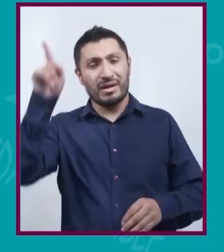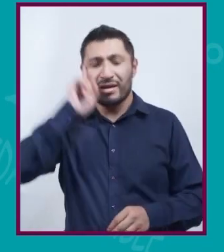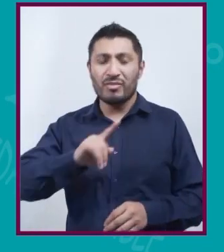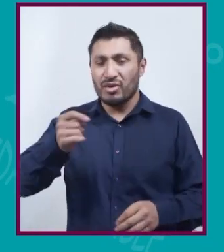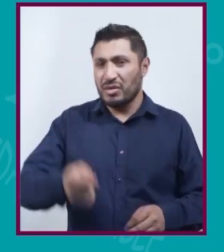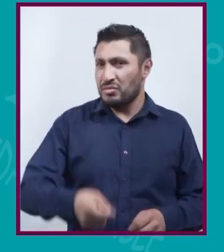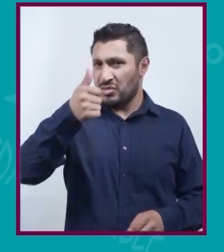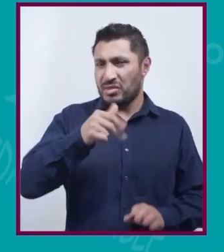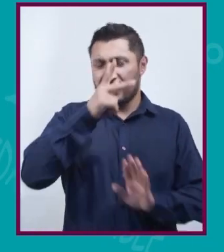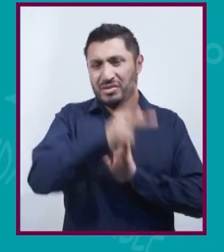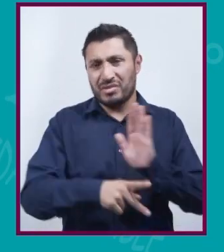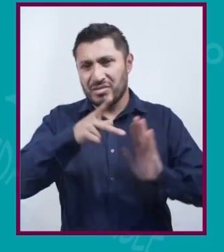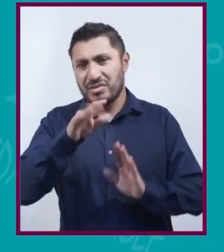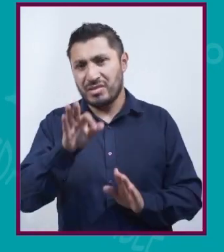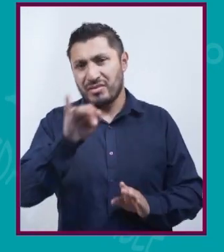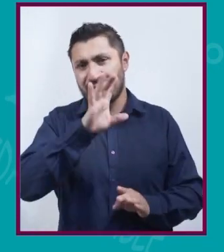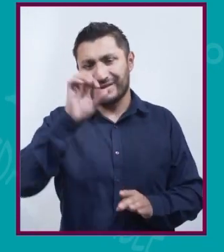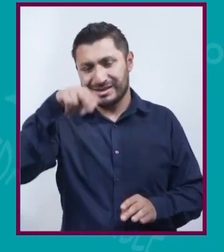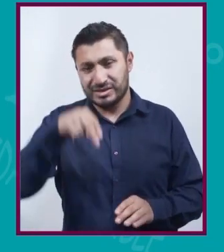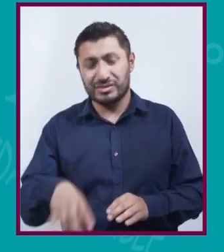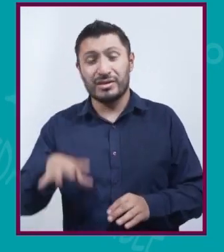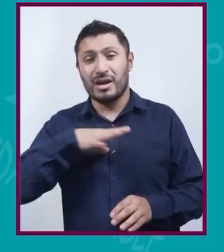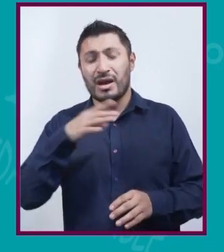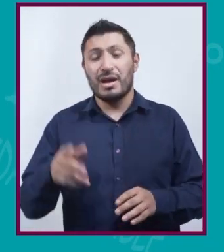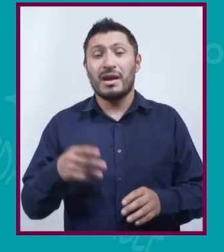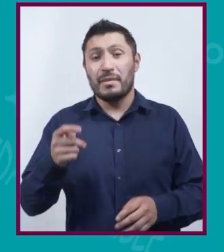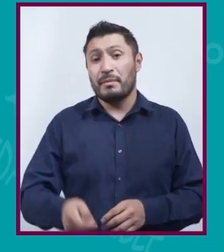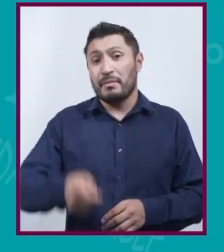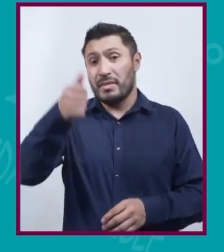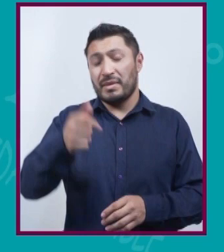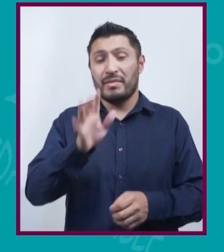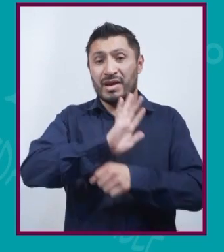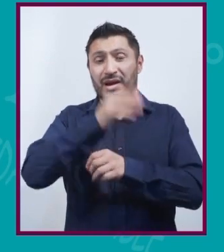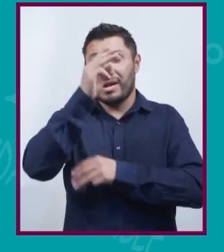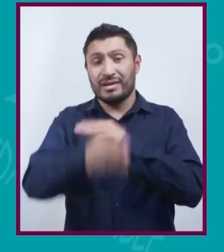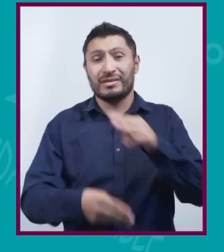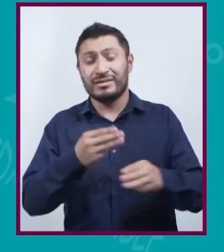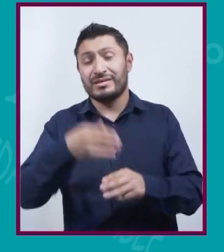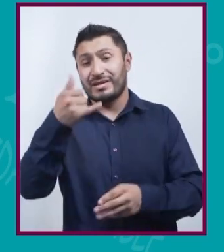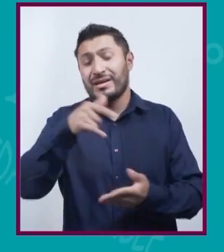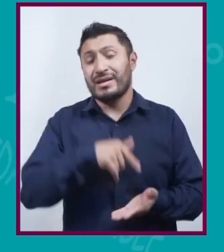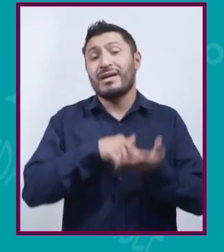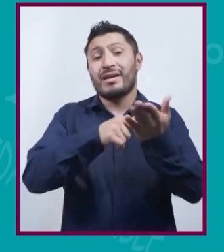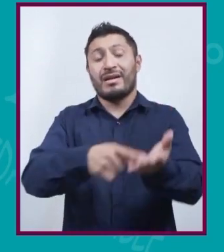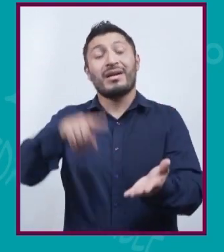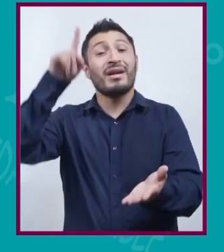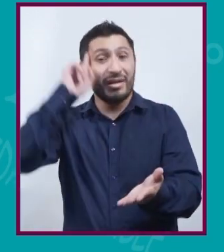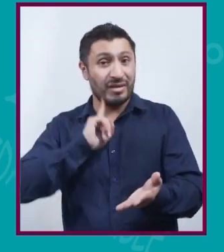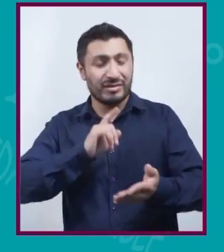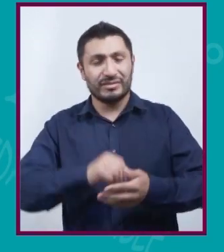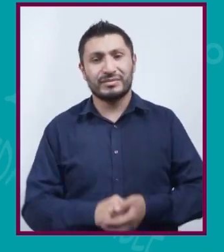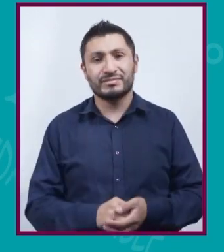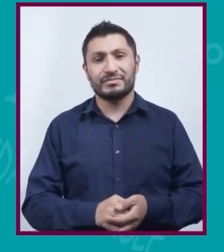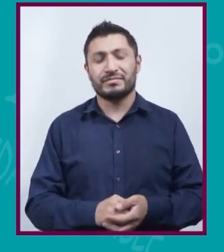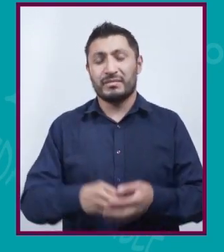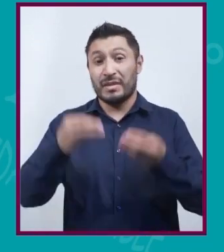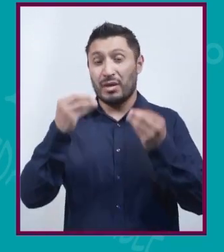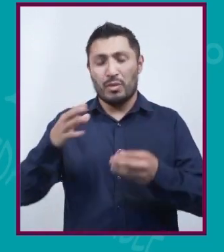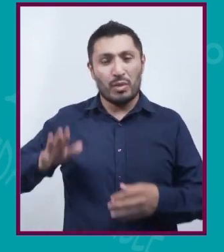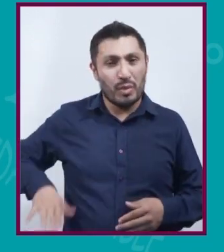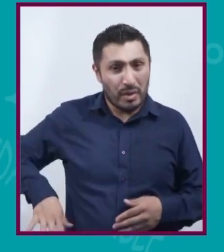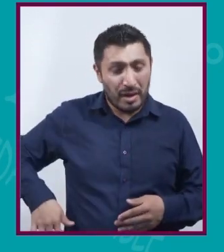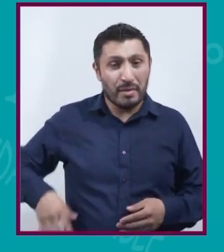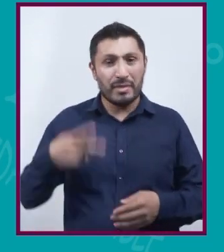de ficción, pionera en las historias del cine mundial y además con una propuesta feminista. Es hasta muy recientemente que su nombre